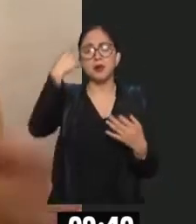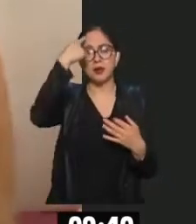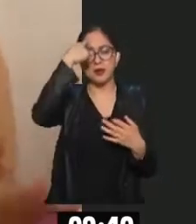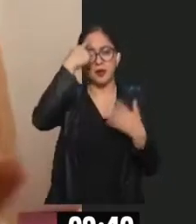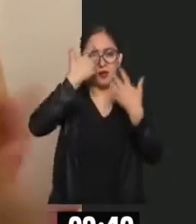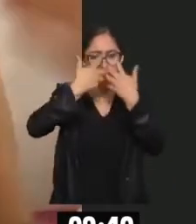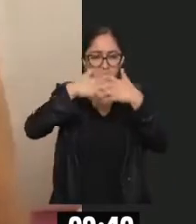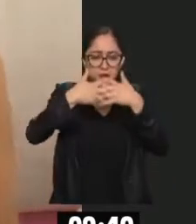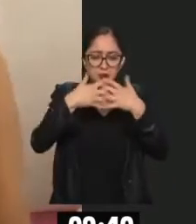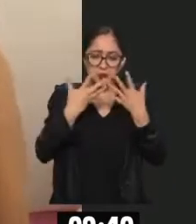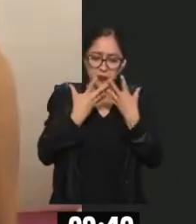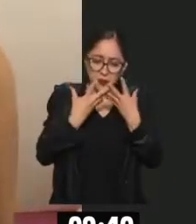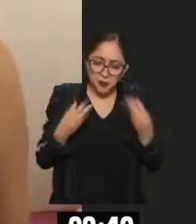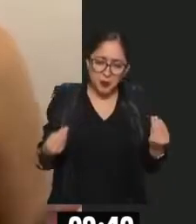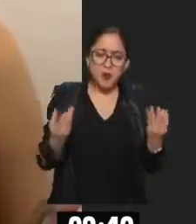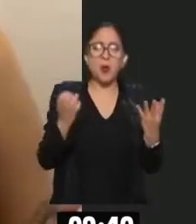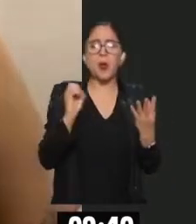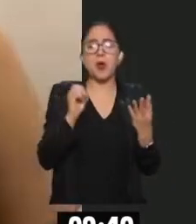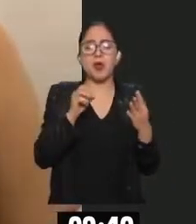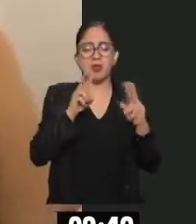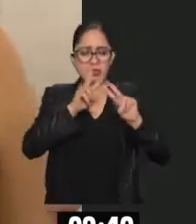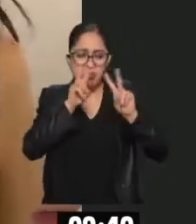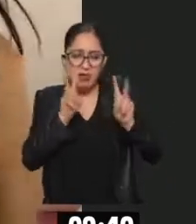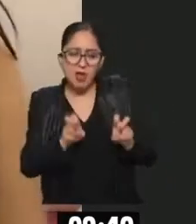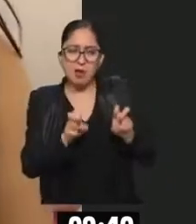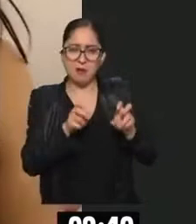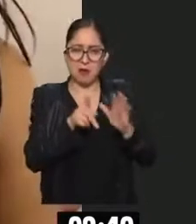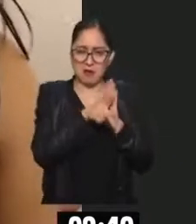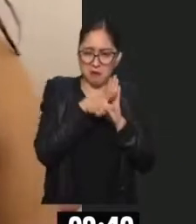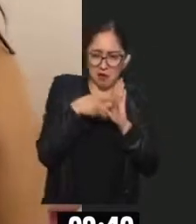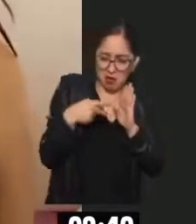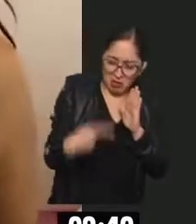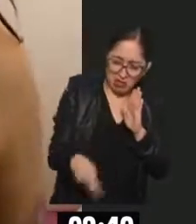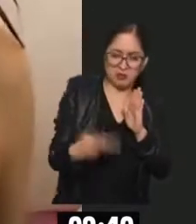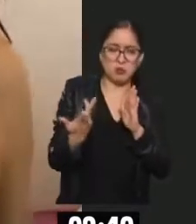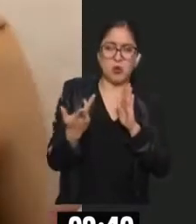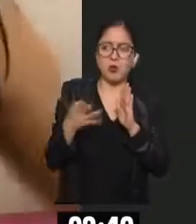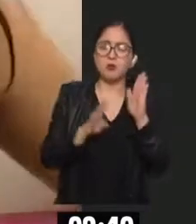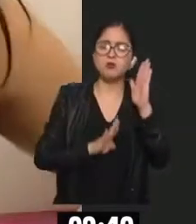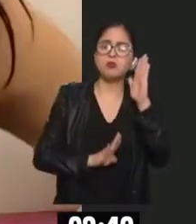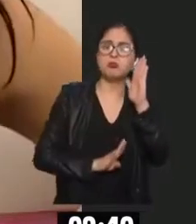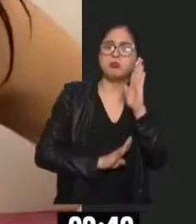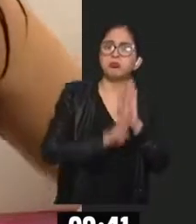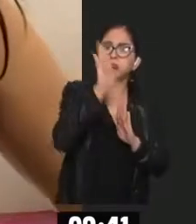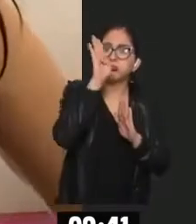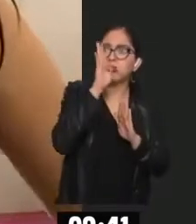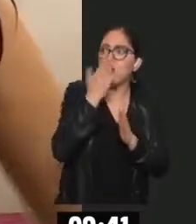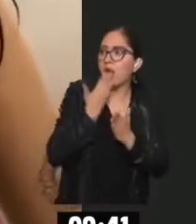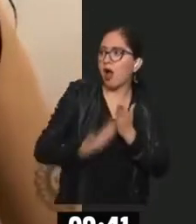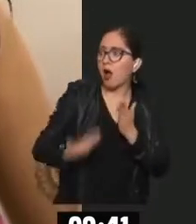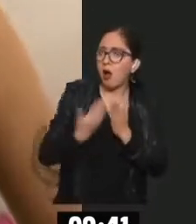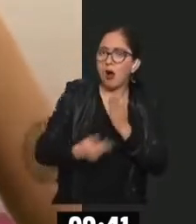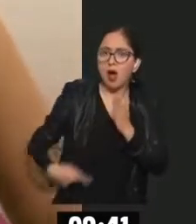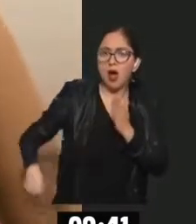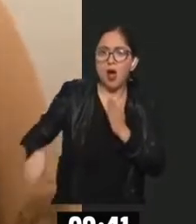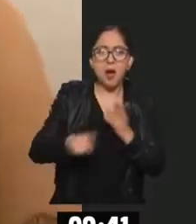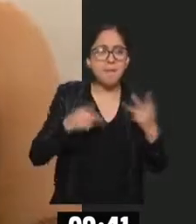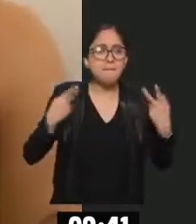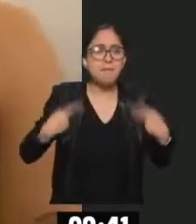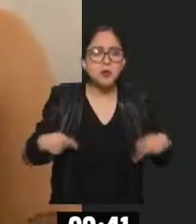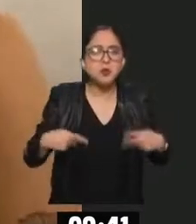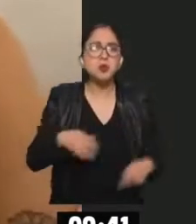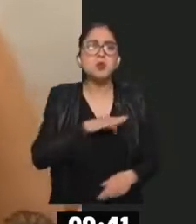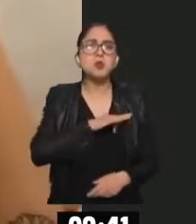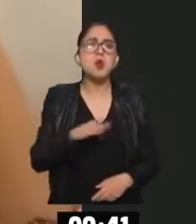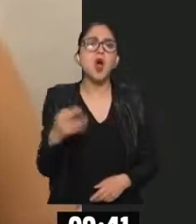de periodismo, de lo que tú quisieras. Entonces tuvo un repunte bárbaro y ahora todo el mundo tenemos un podcast. Fíjense.